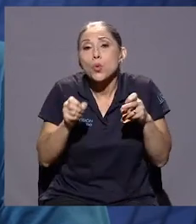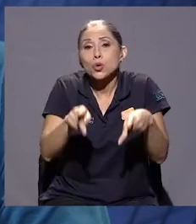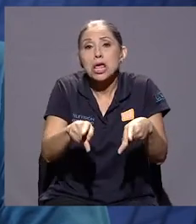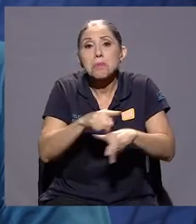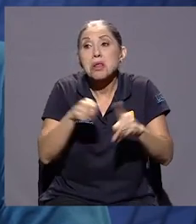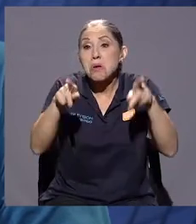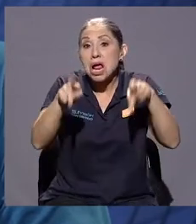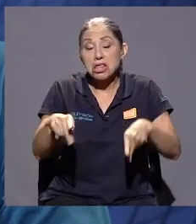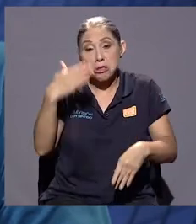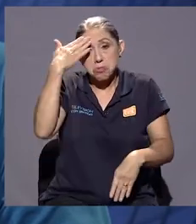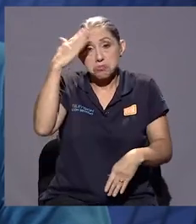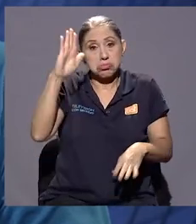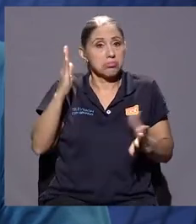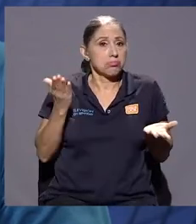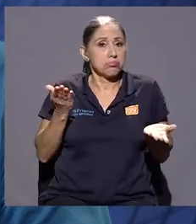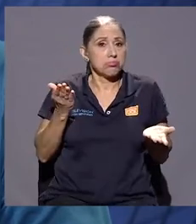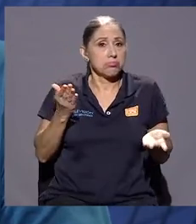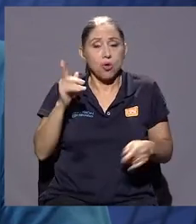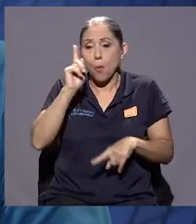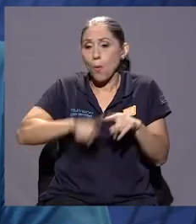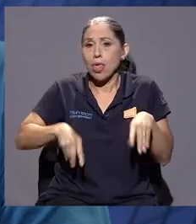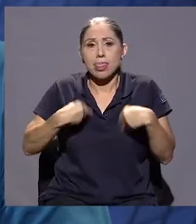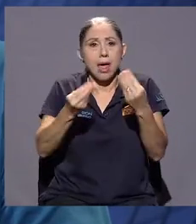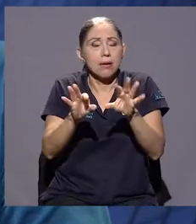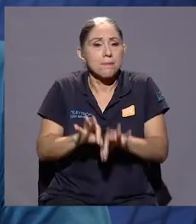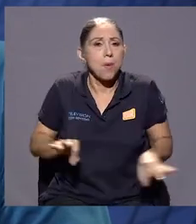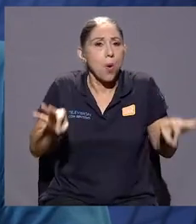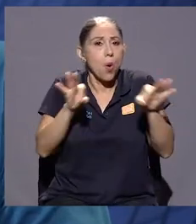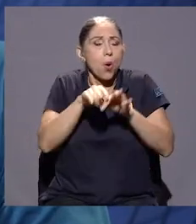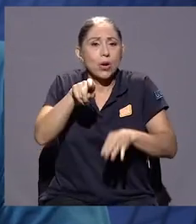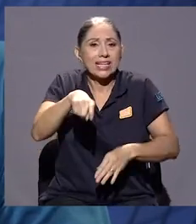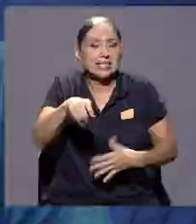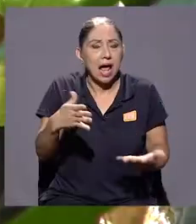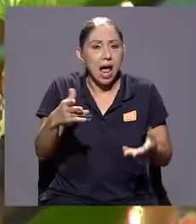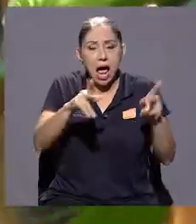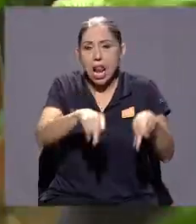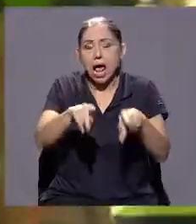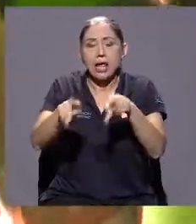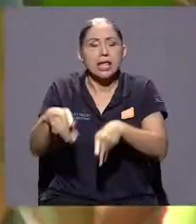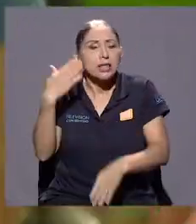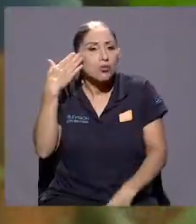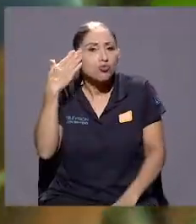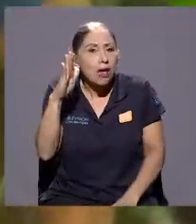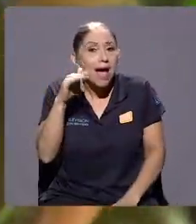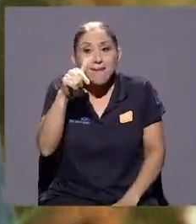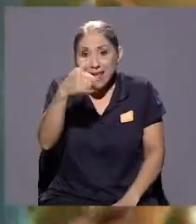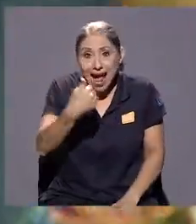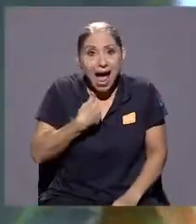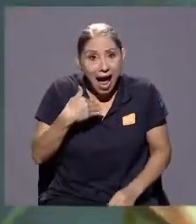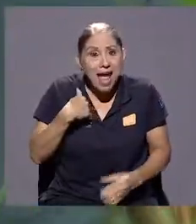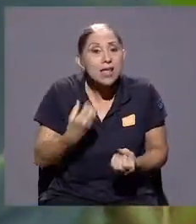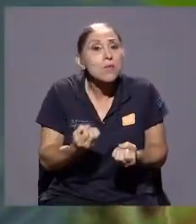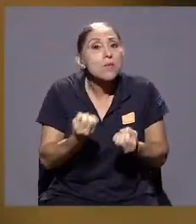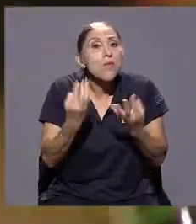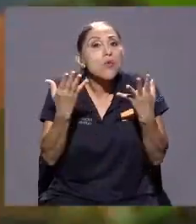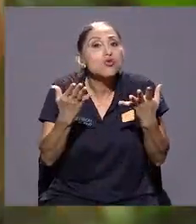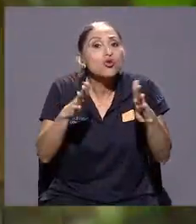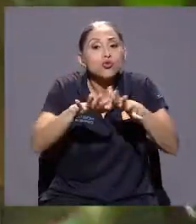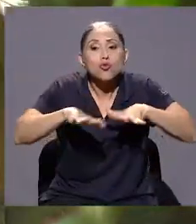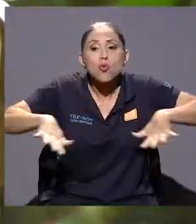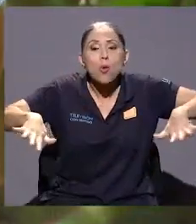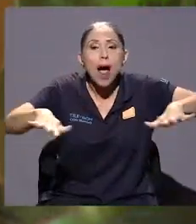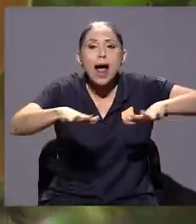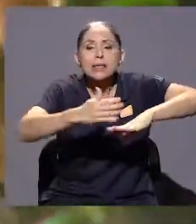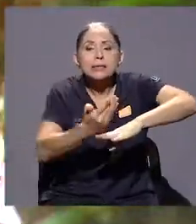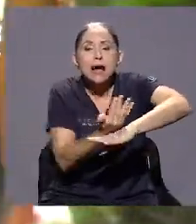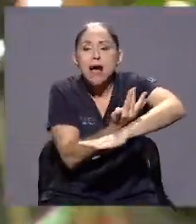conoce y no puede valorar también por eso no conoce que hay muchas áreas verdes 9 la ciudad qué que nos